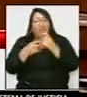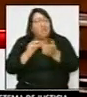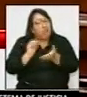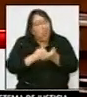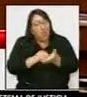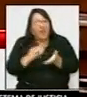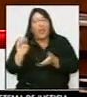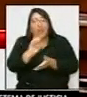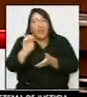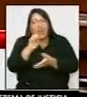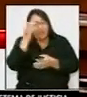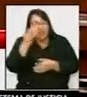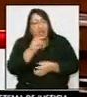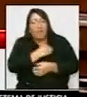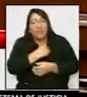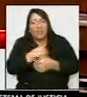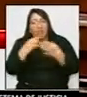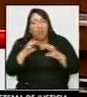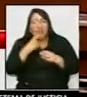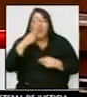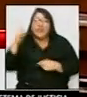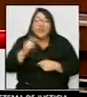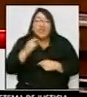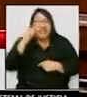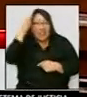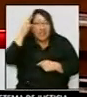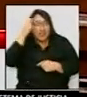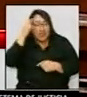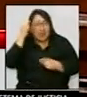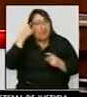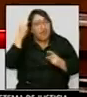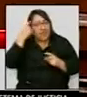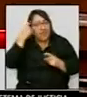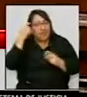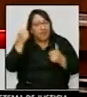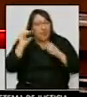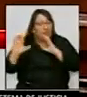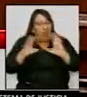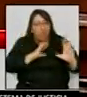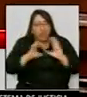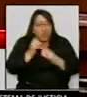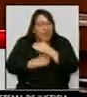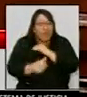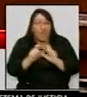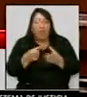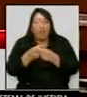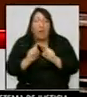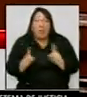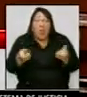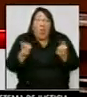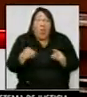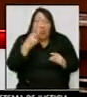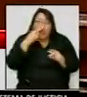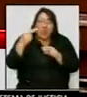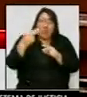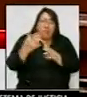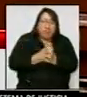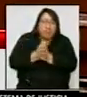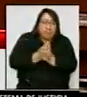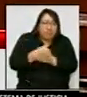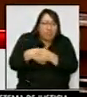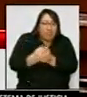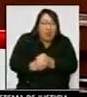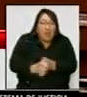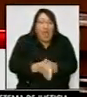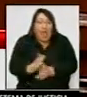emergencia el Ministerio Público. Eso requiere reflexión, discusión en las comisiones. Pero cuando hay un conflicto de intereses